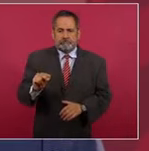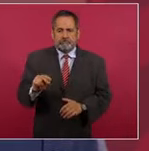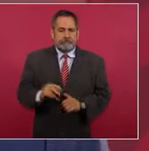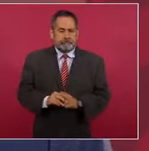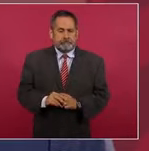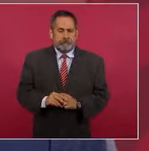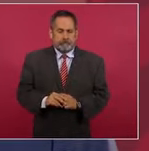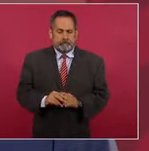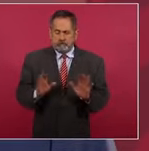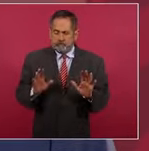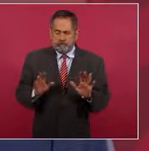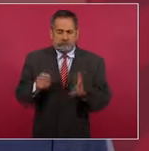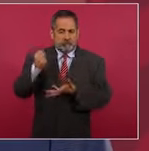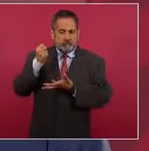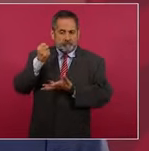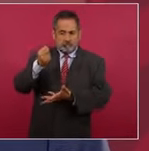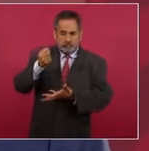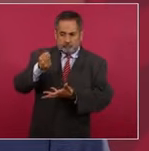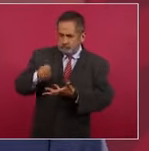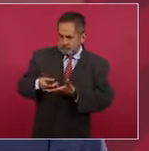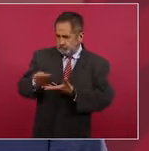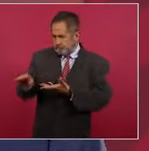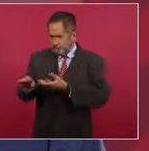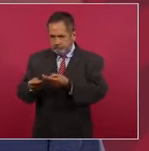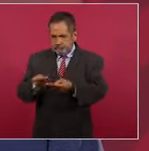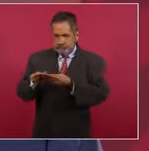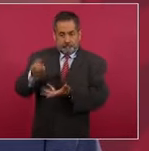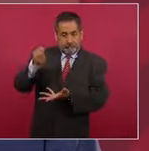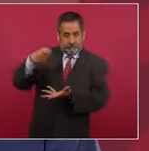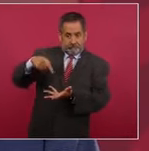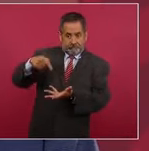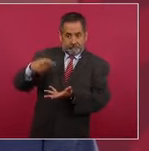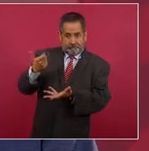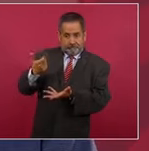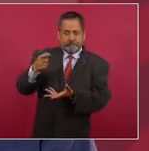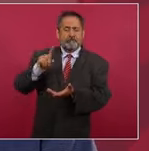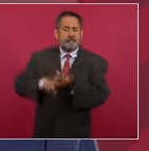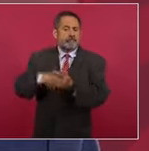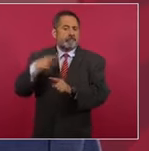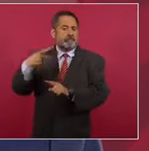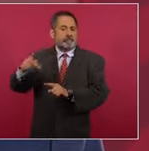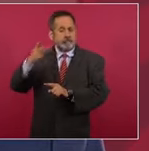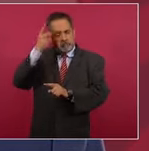que se maneje el presupuesto público, que es dinero del pueblo, con honestidad.